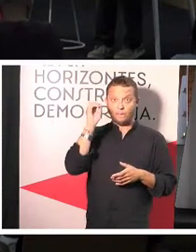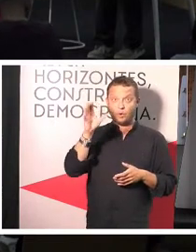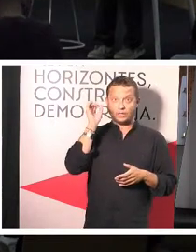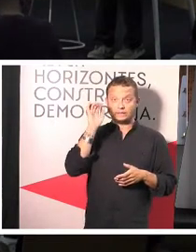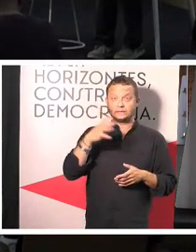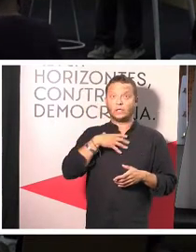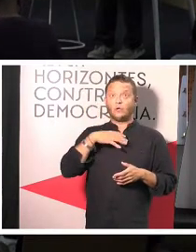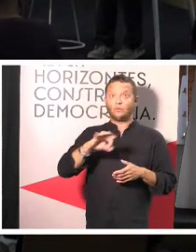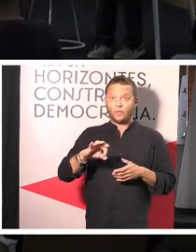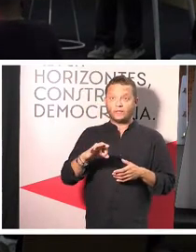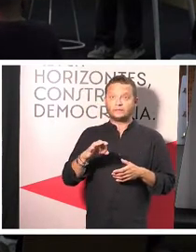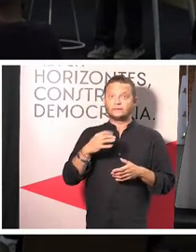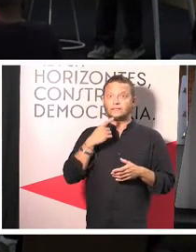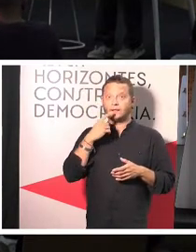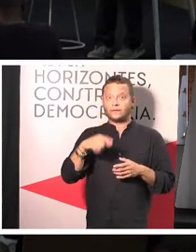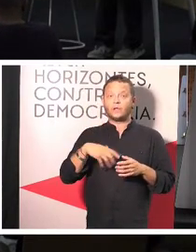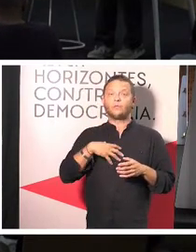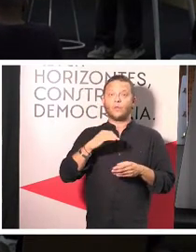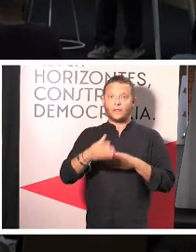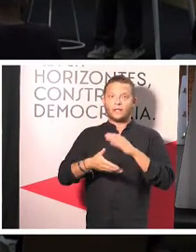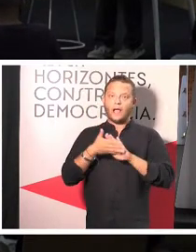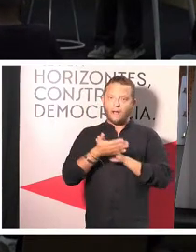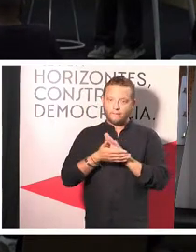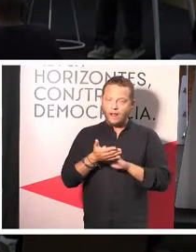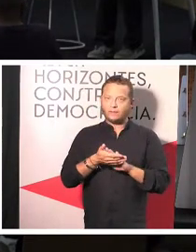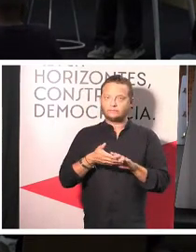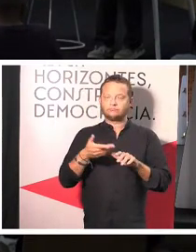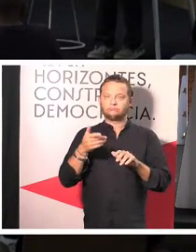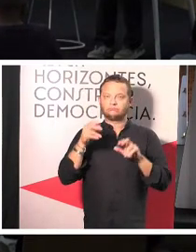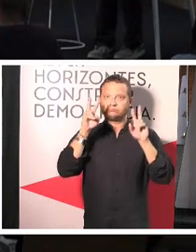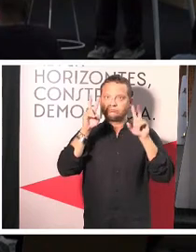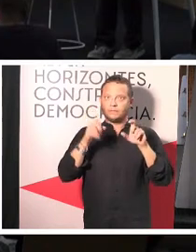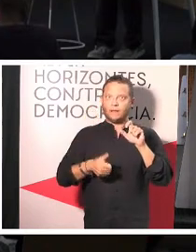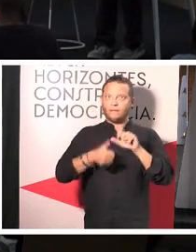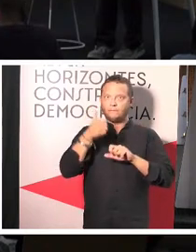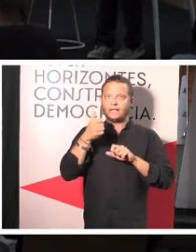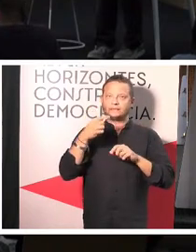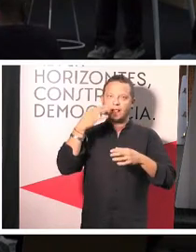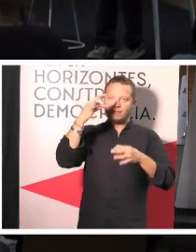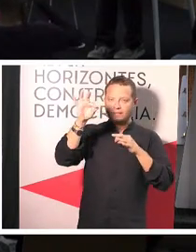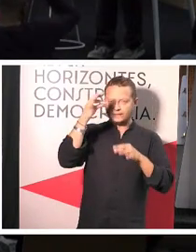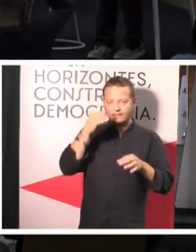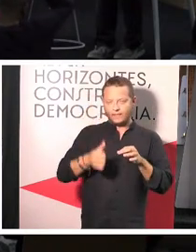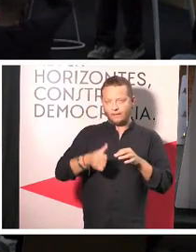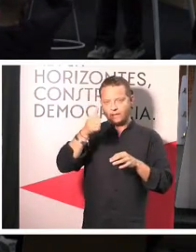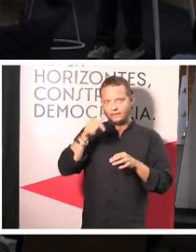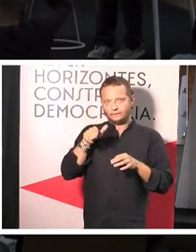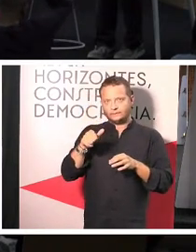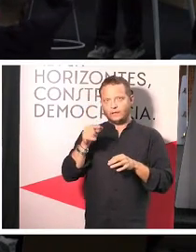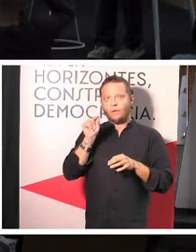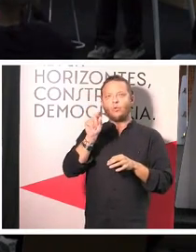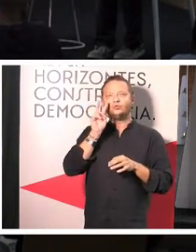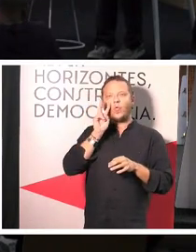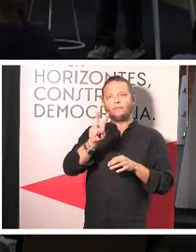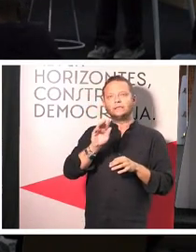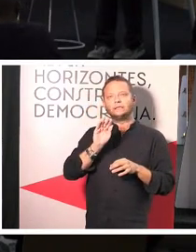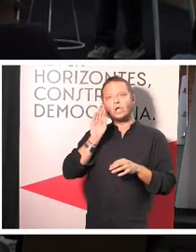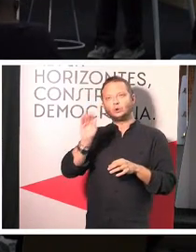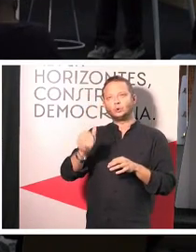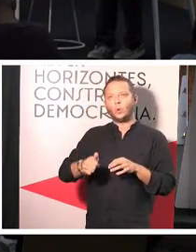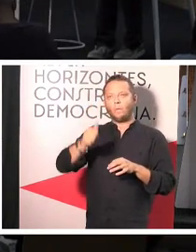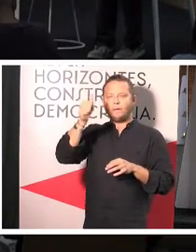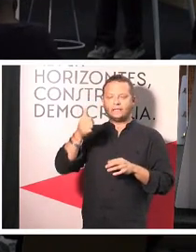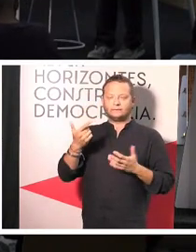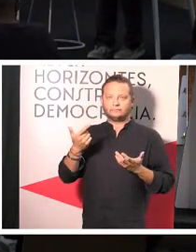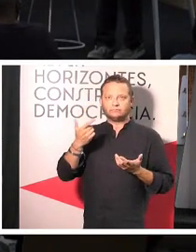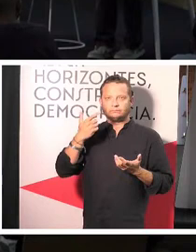podrán decir y hablar y plantear algunas de las cuestiones de una forma un poco más detallada y seguramente desde un punto de vista más versado,